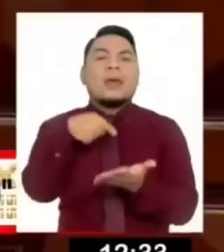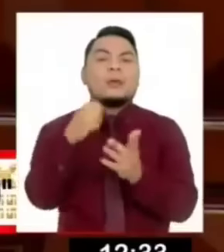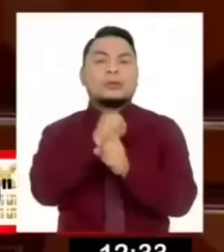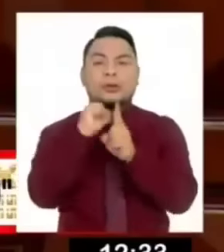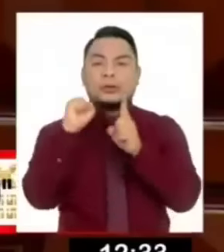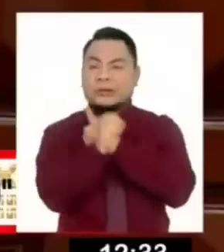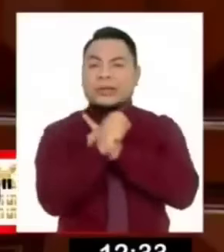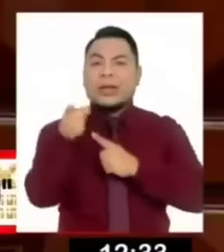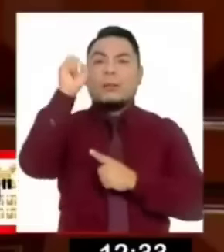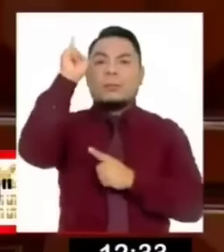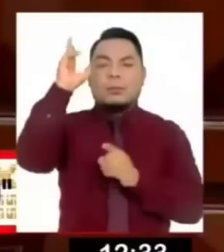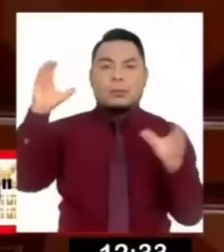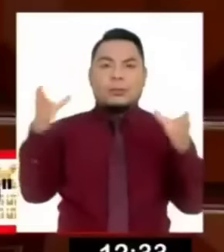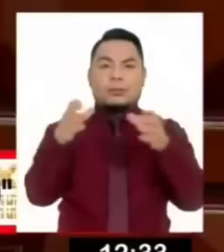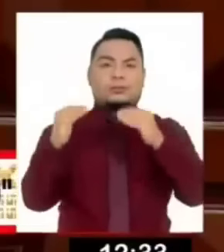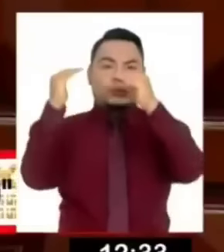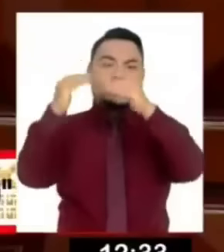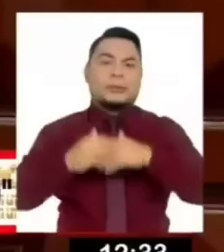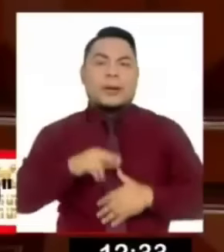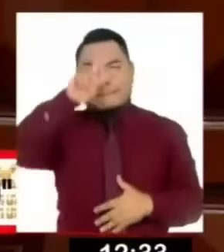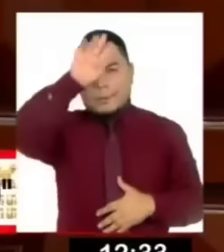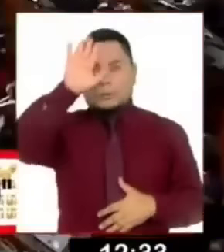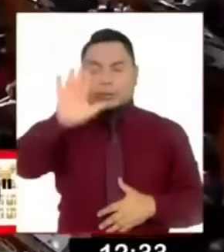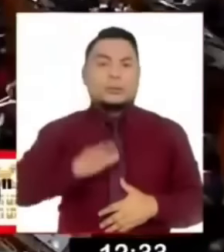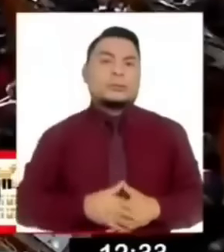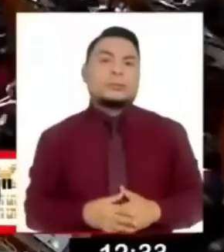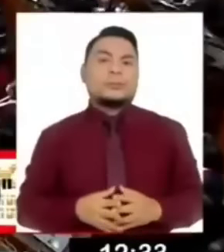del magisterio peruano.